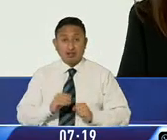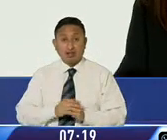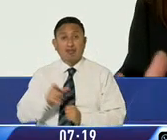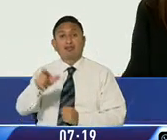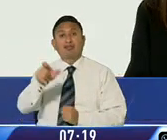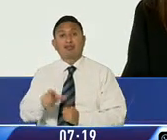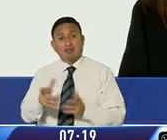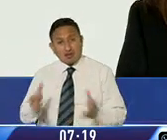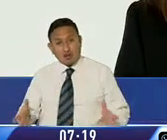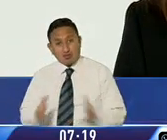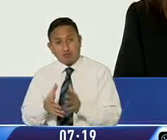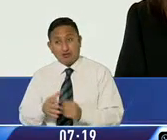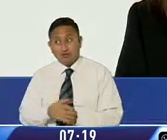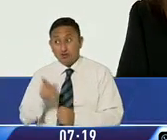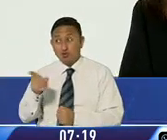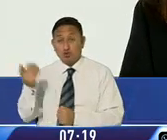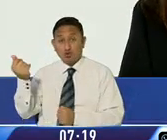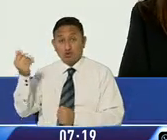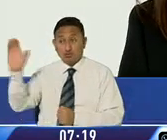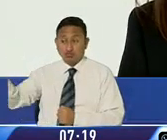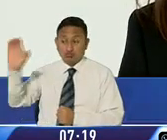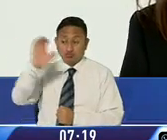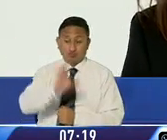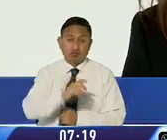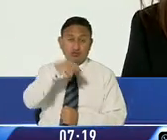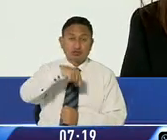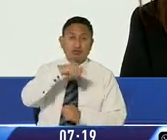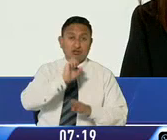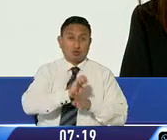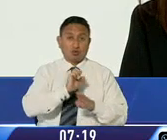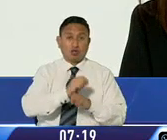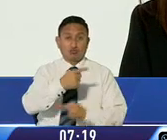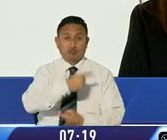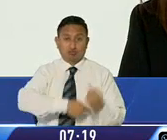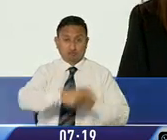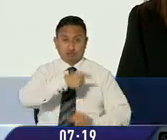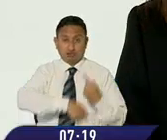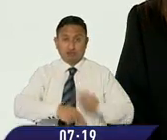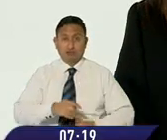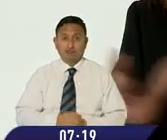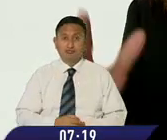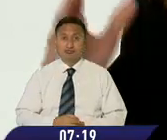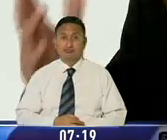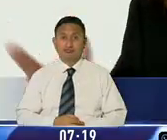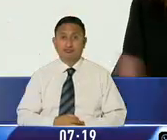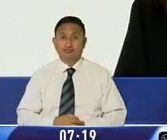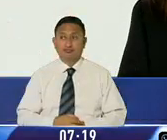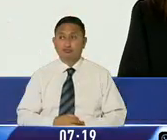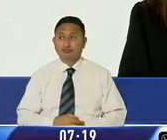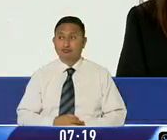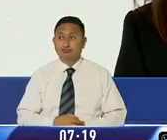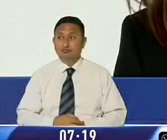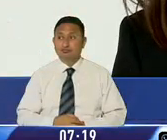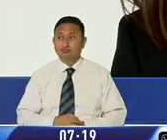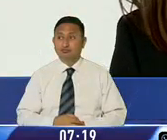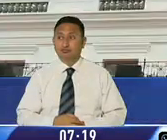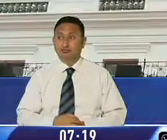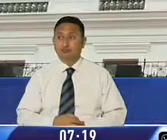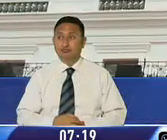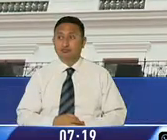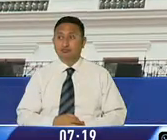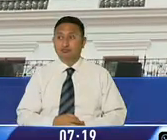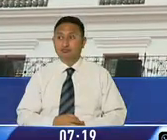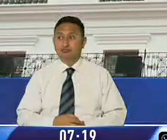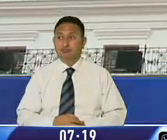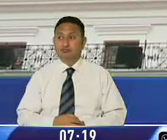incentivar que se pueda traer nuevamente esos recursos al país, y esto es naturalmente pues en favor también en general de toda la inversión.